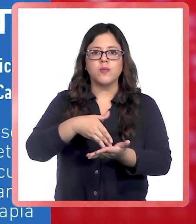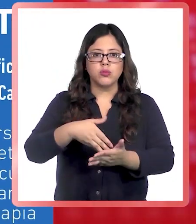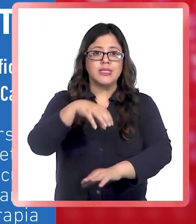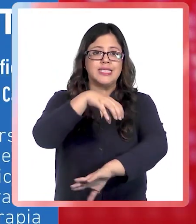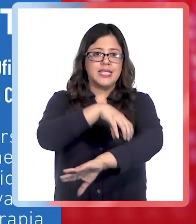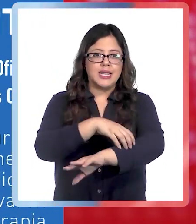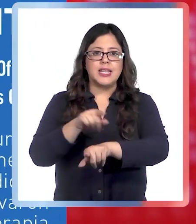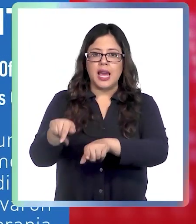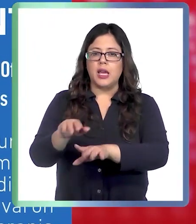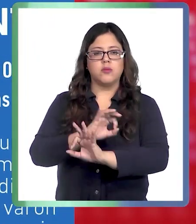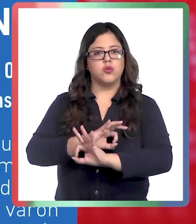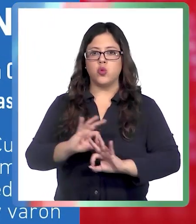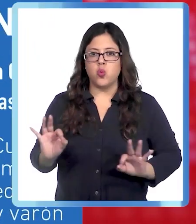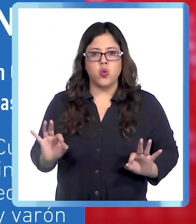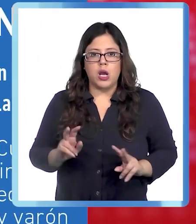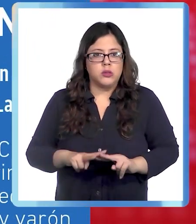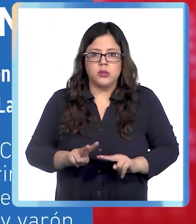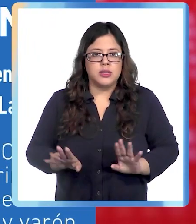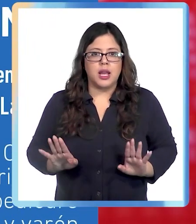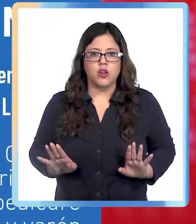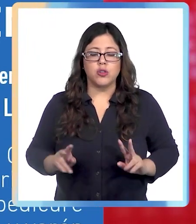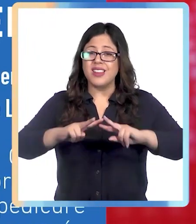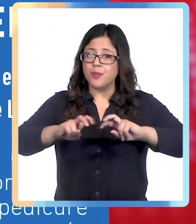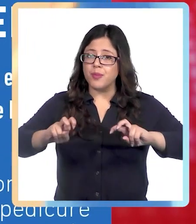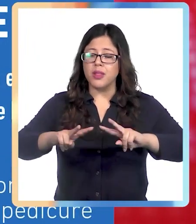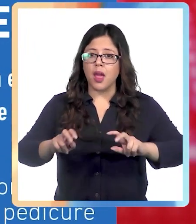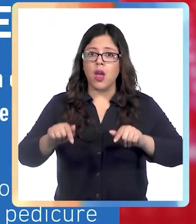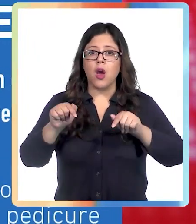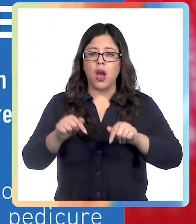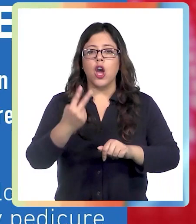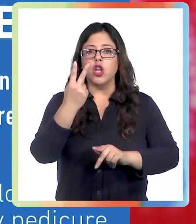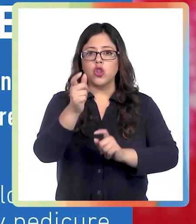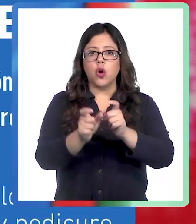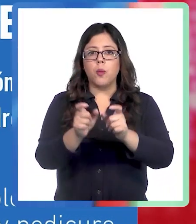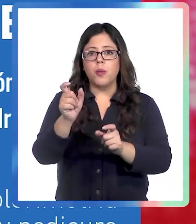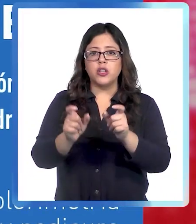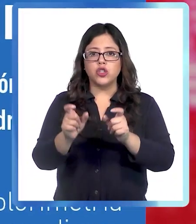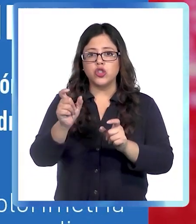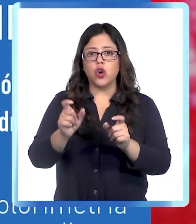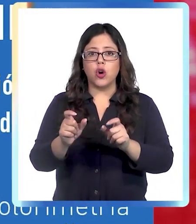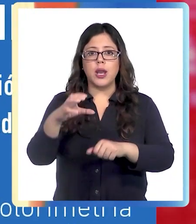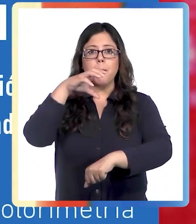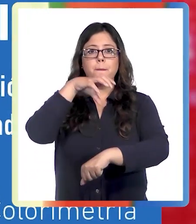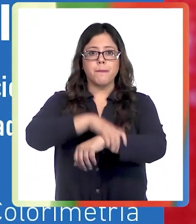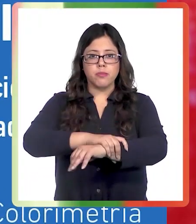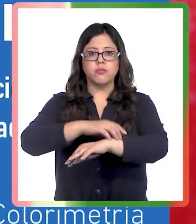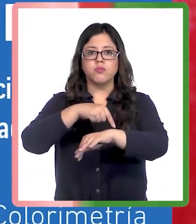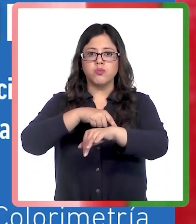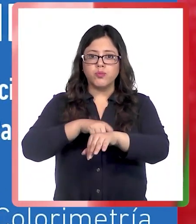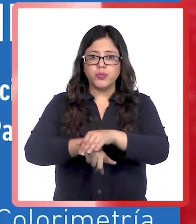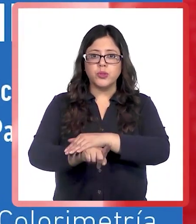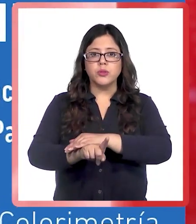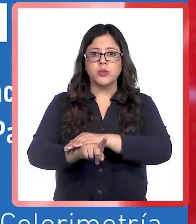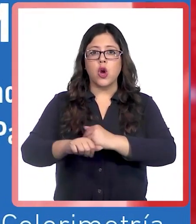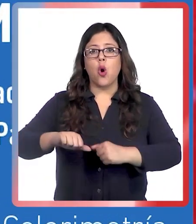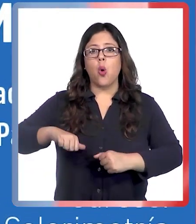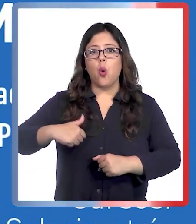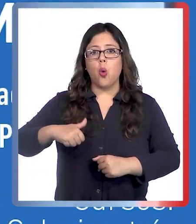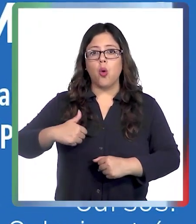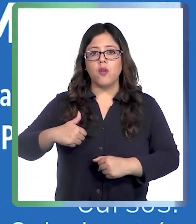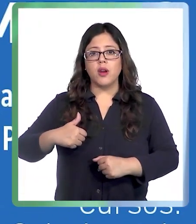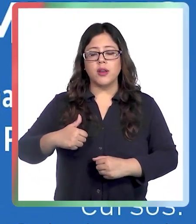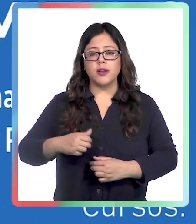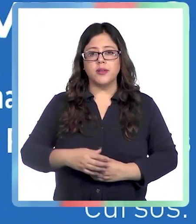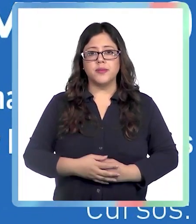nunca se concretaron. Investigación por la cual hay dos personas en prisión preventiva, Juvenal y Rinet Ortiz. En